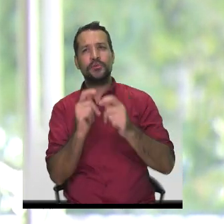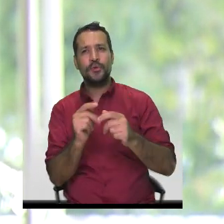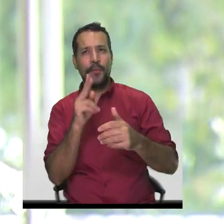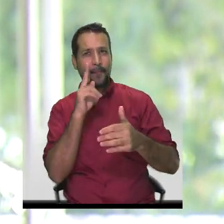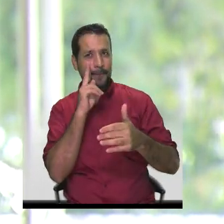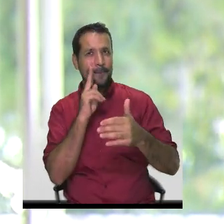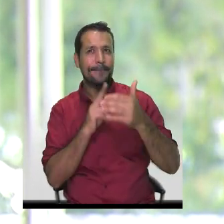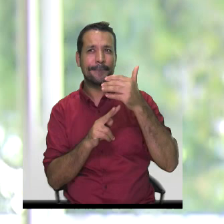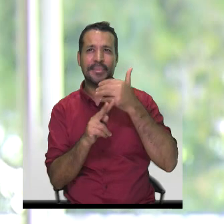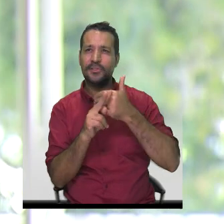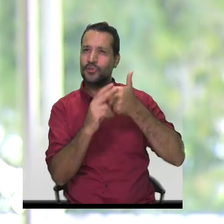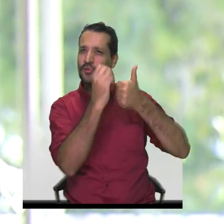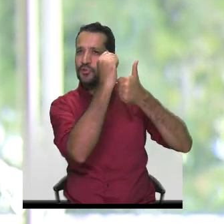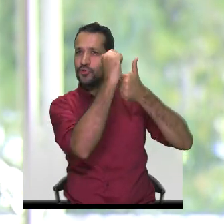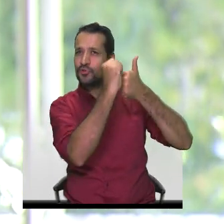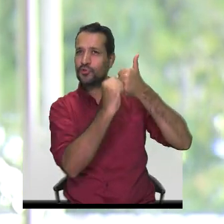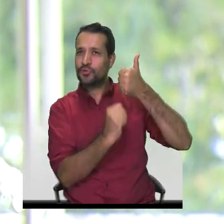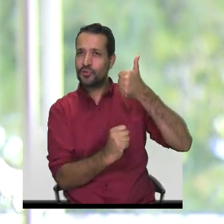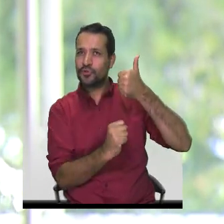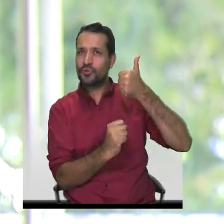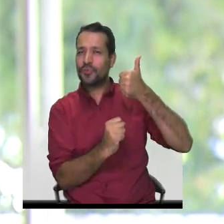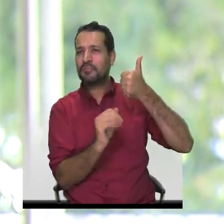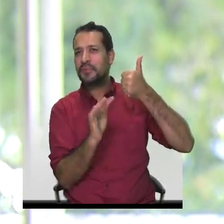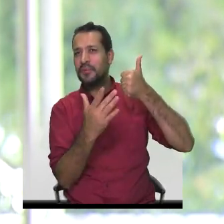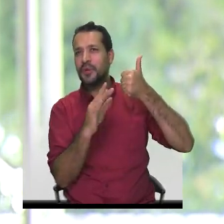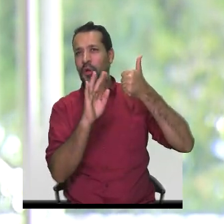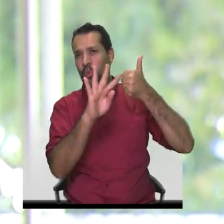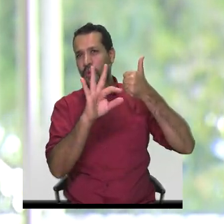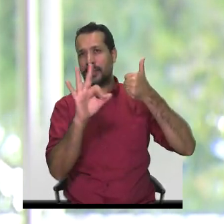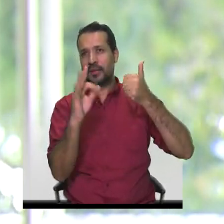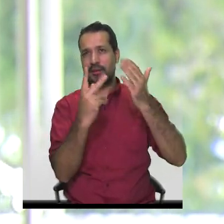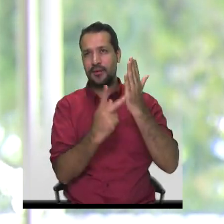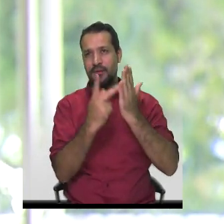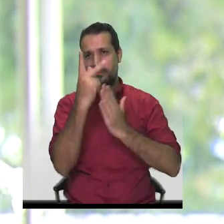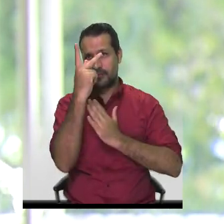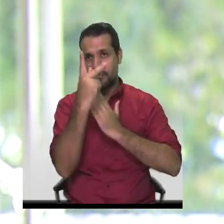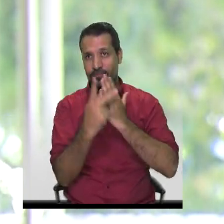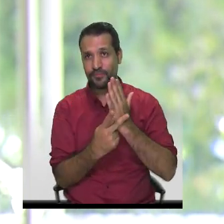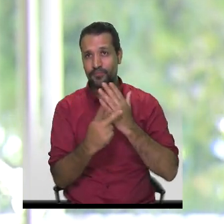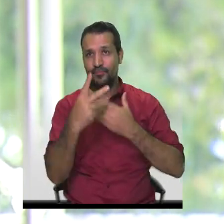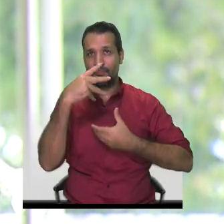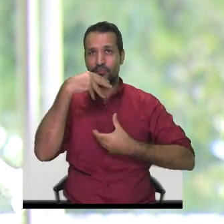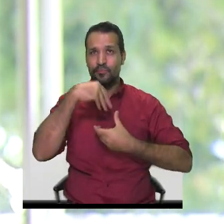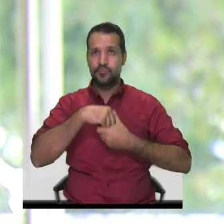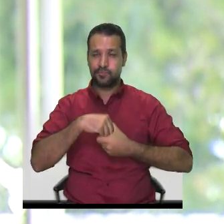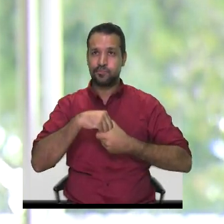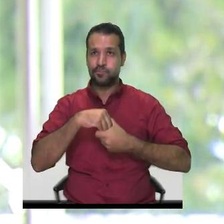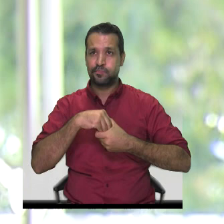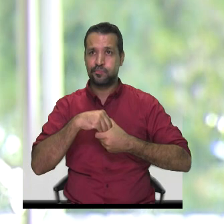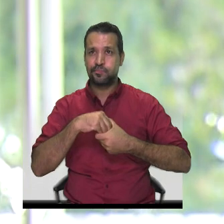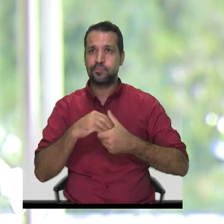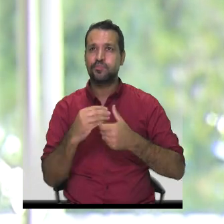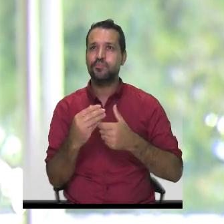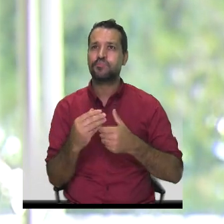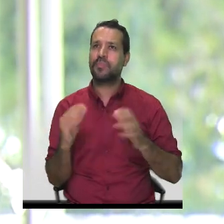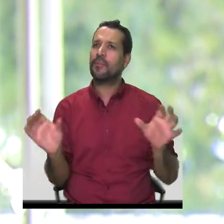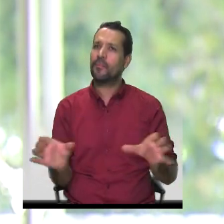red de regeneradores en movimiento, unos 43 proyectos de producción de